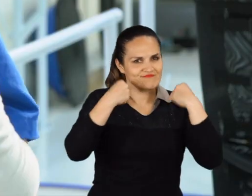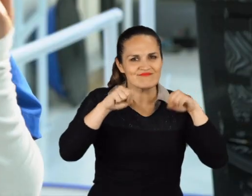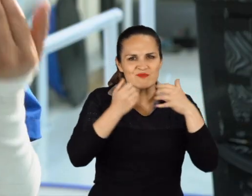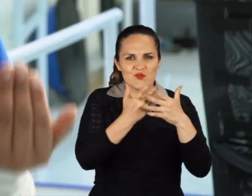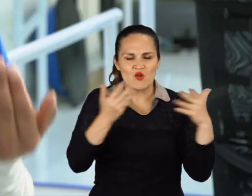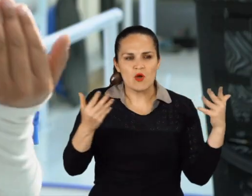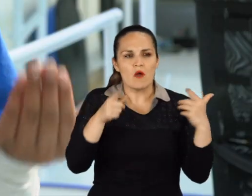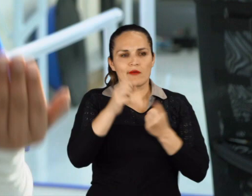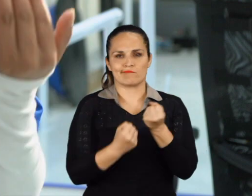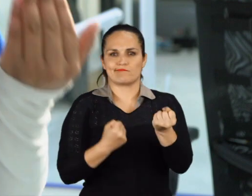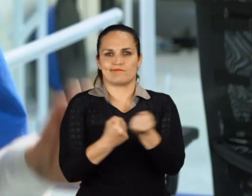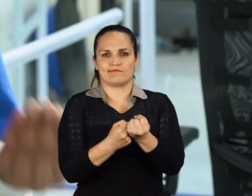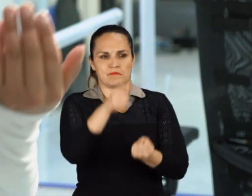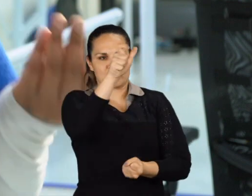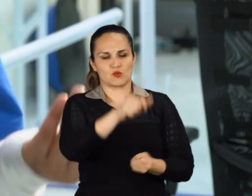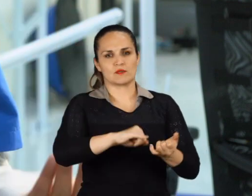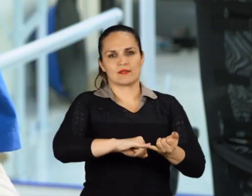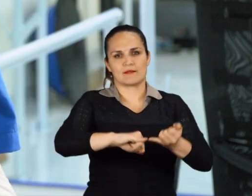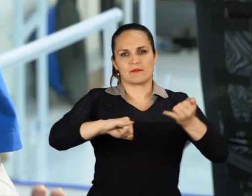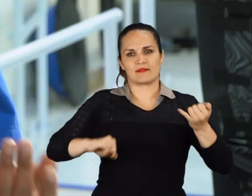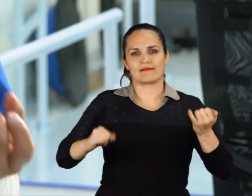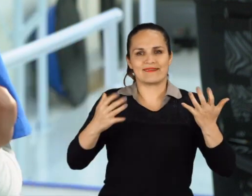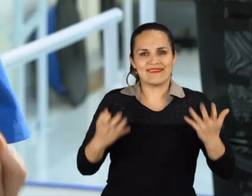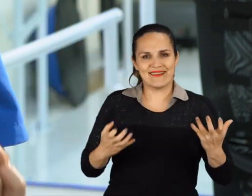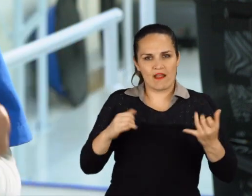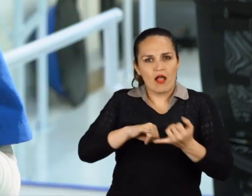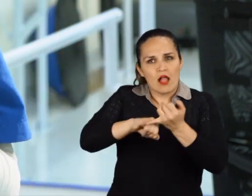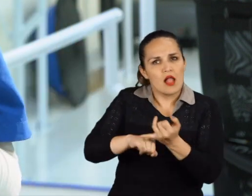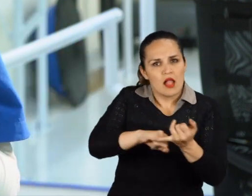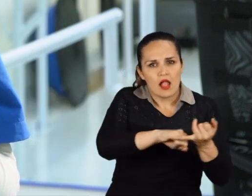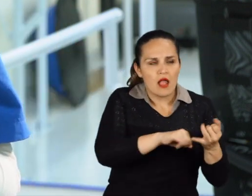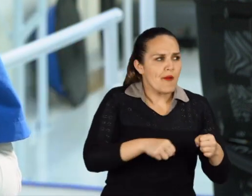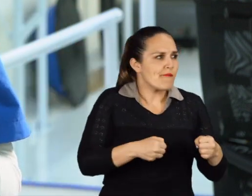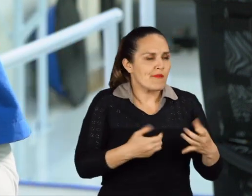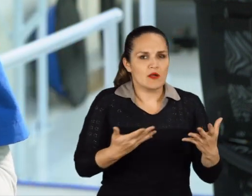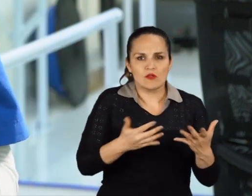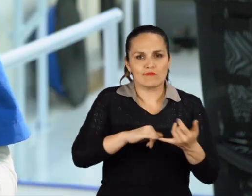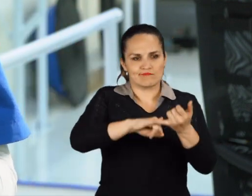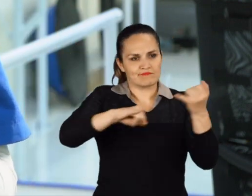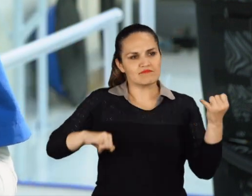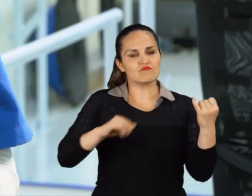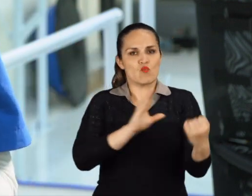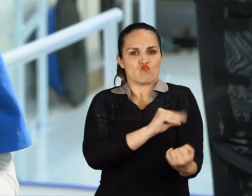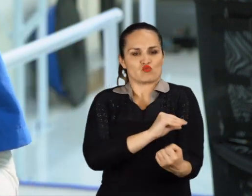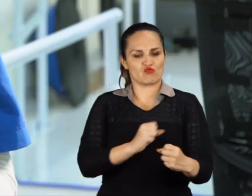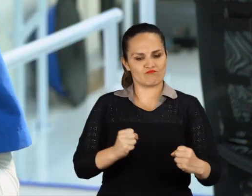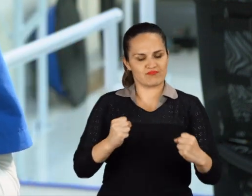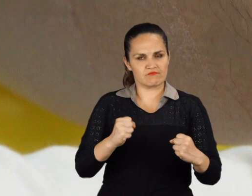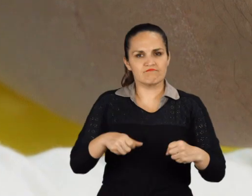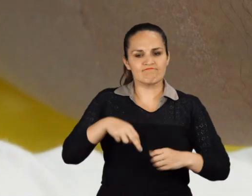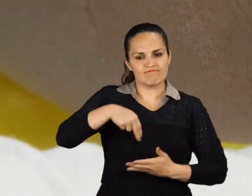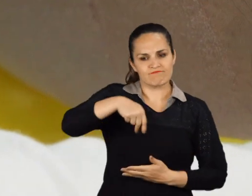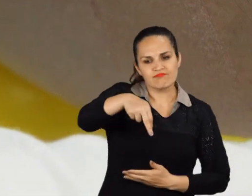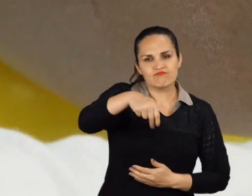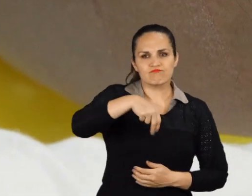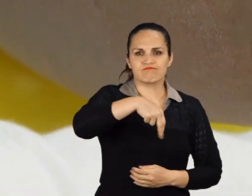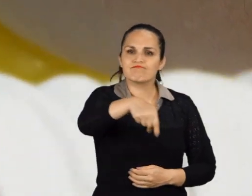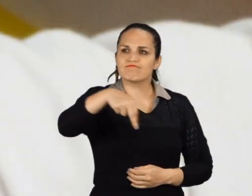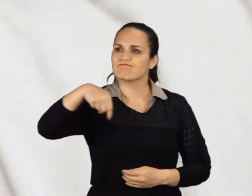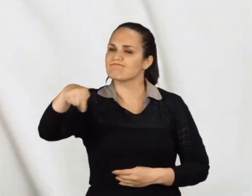es realizar su máxima independencia en cuanto a mejorar desempeño muscular, movilidad